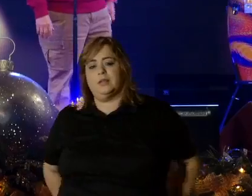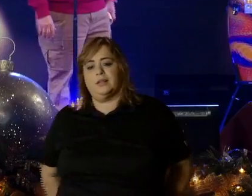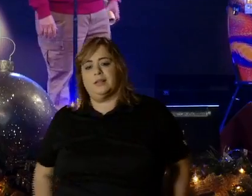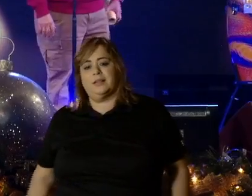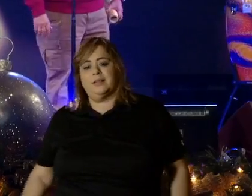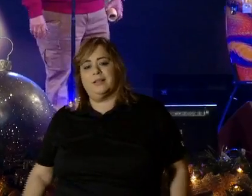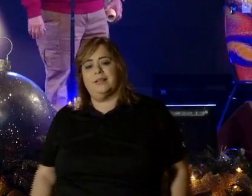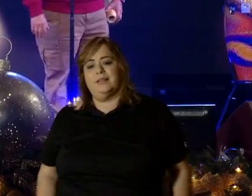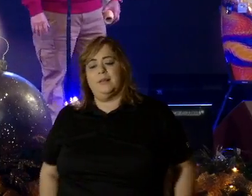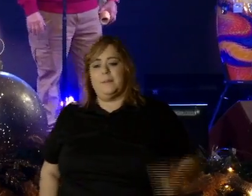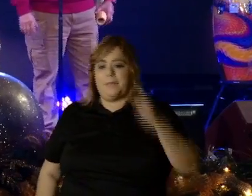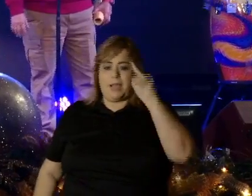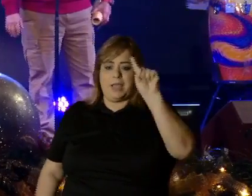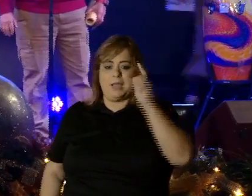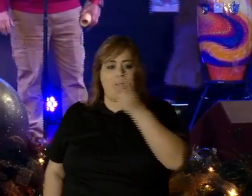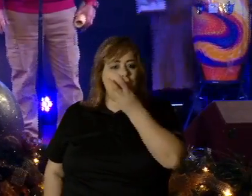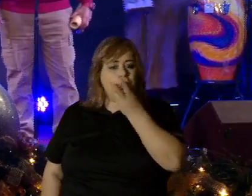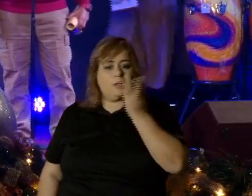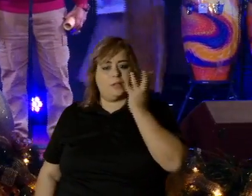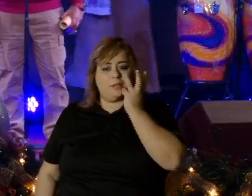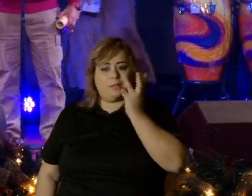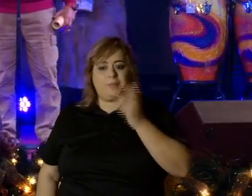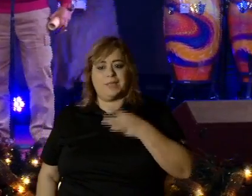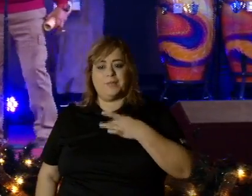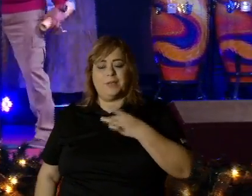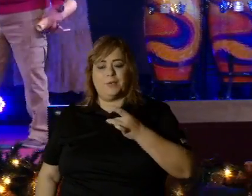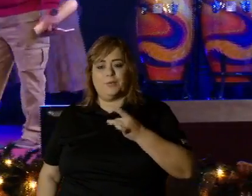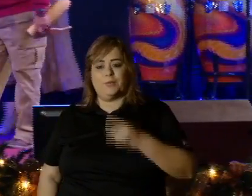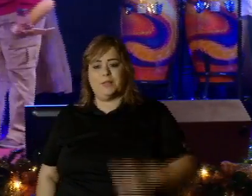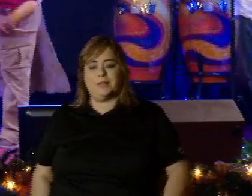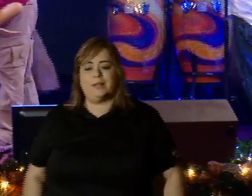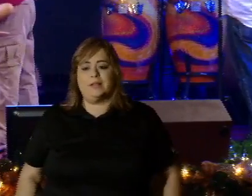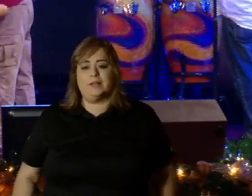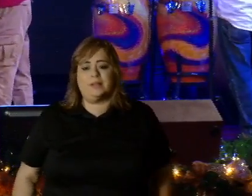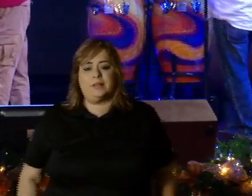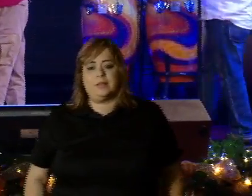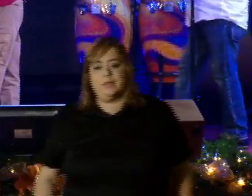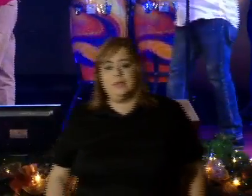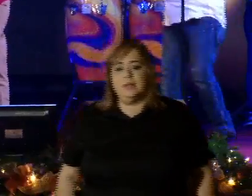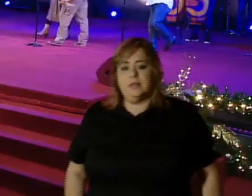pastora. No sé qué le va a gustar. Eso es.